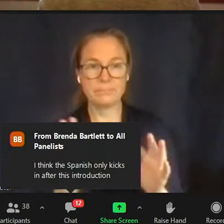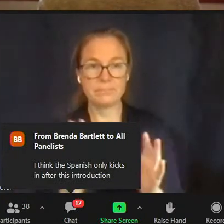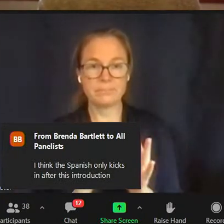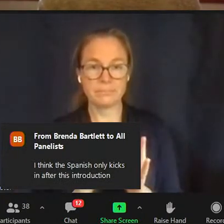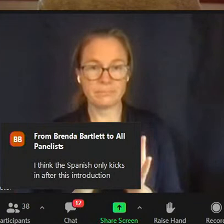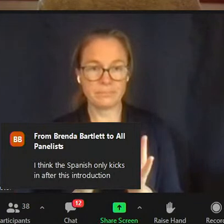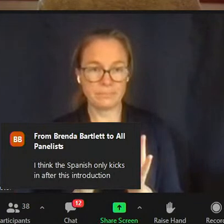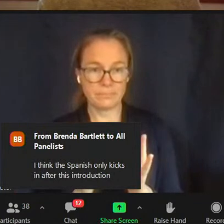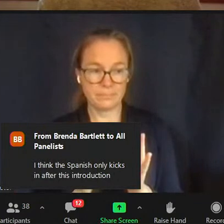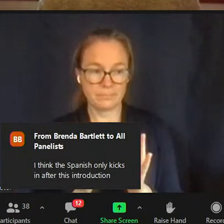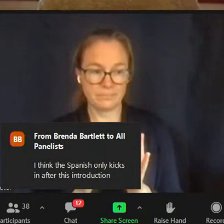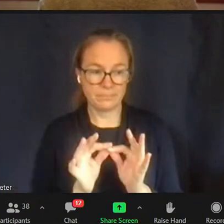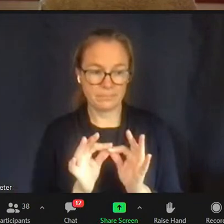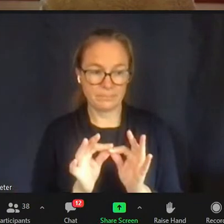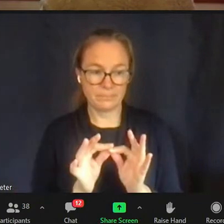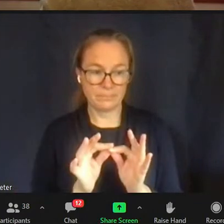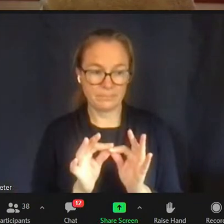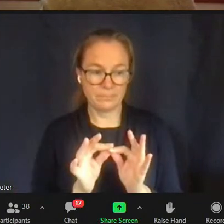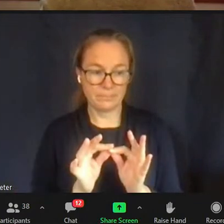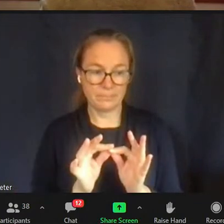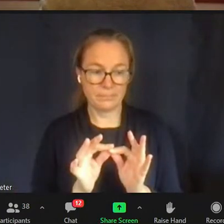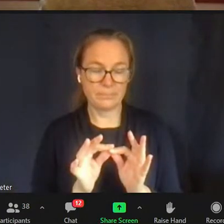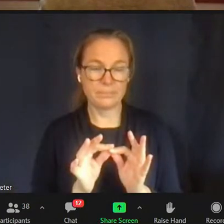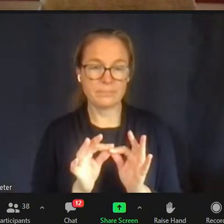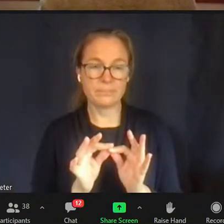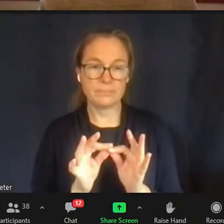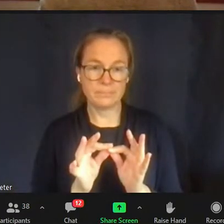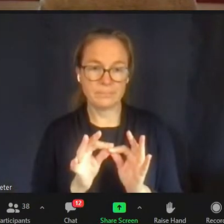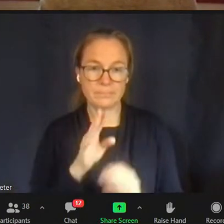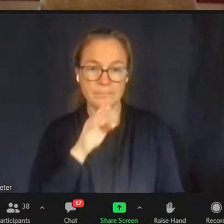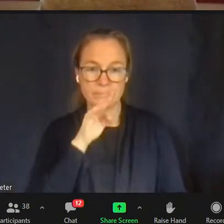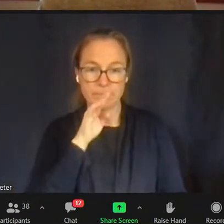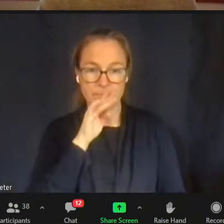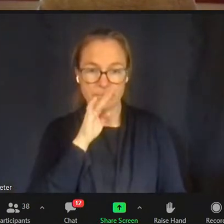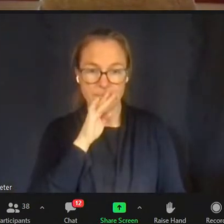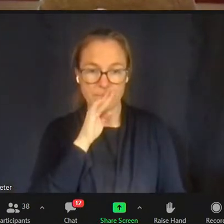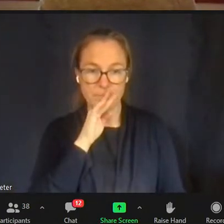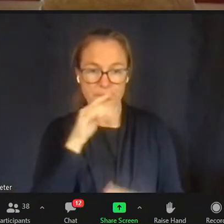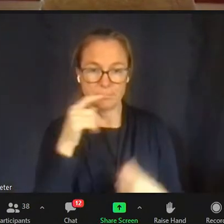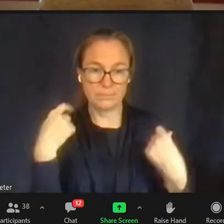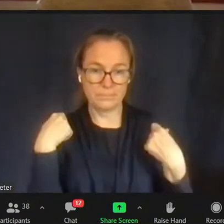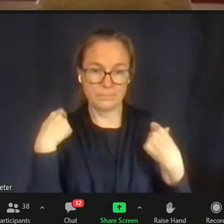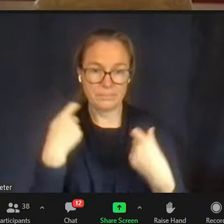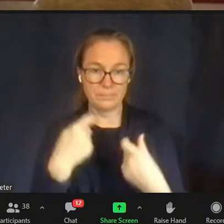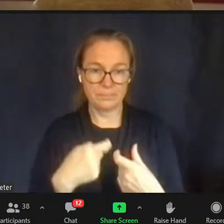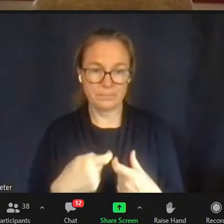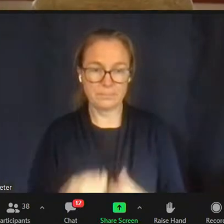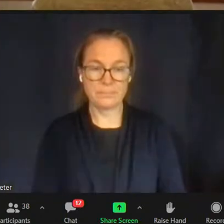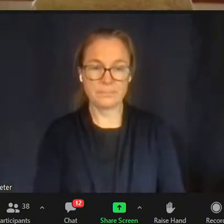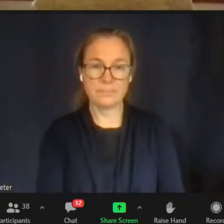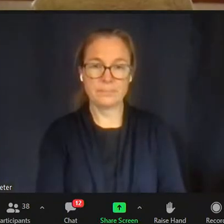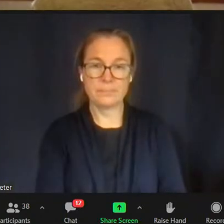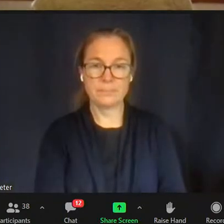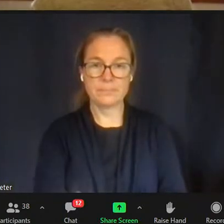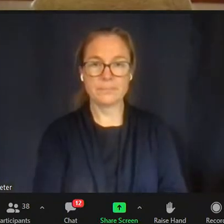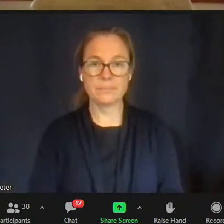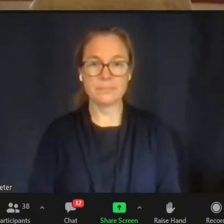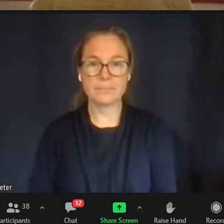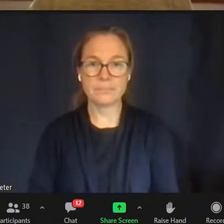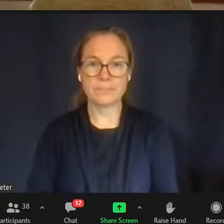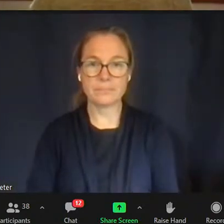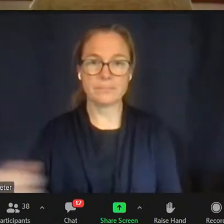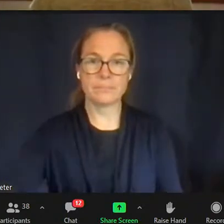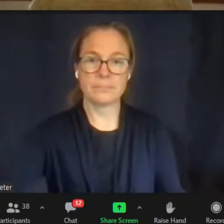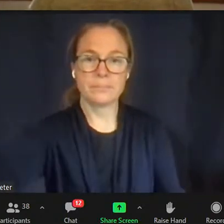derecha o en la parte superior derecha de su pantalla. Así, de esa manera va a poder seleccionar su idioma preferido.